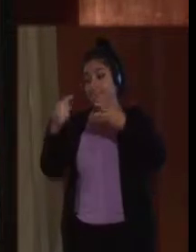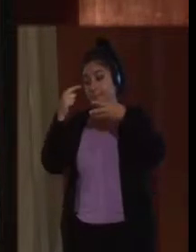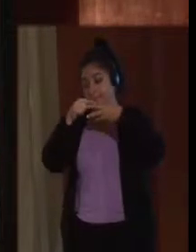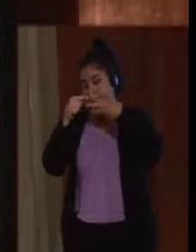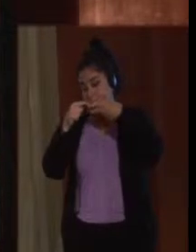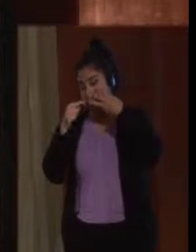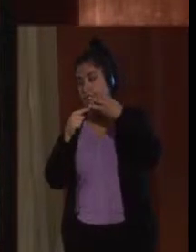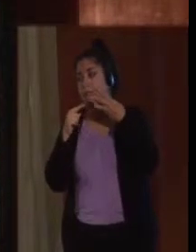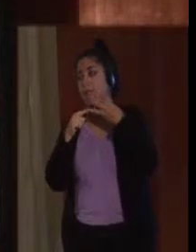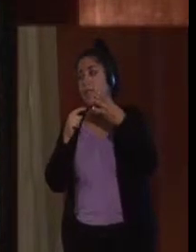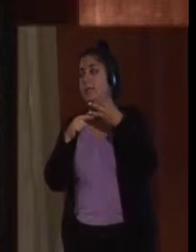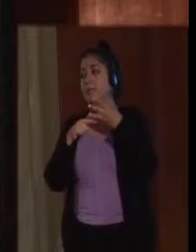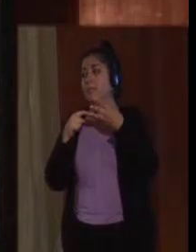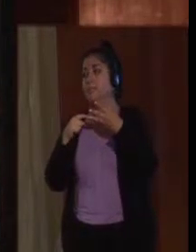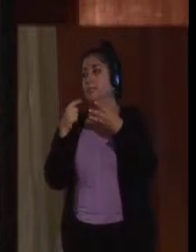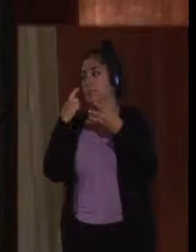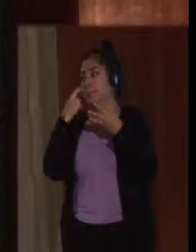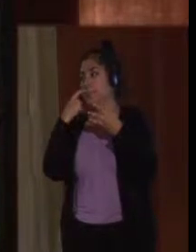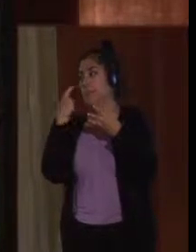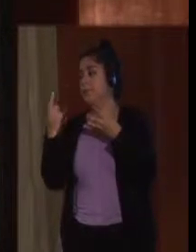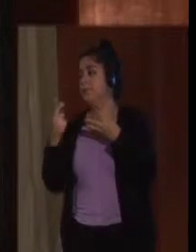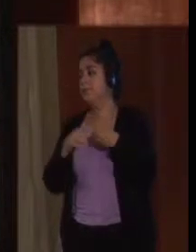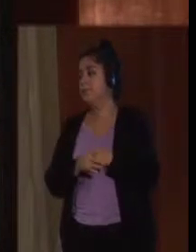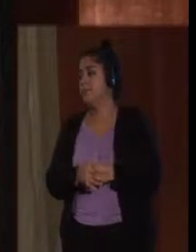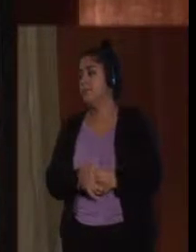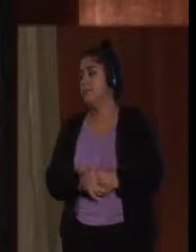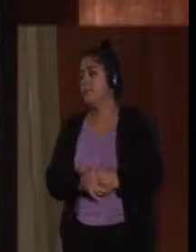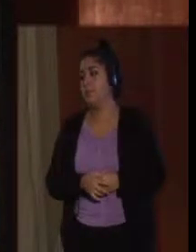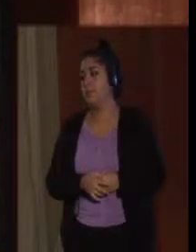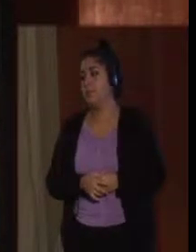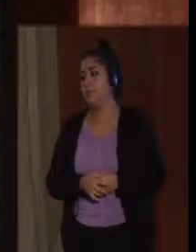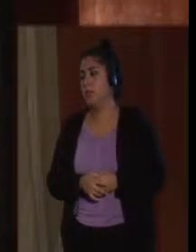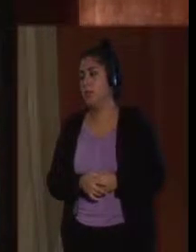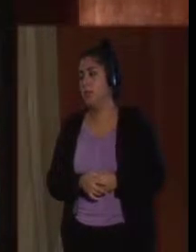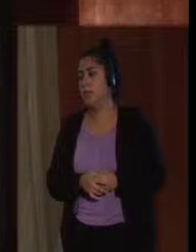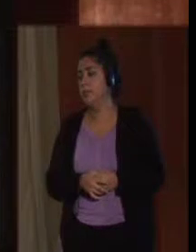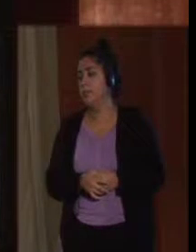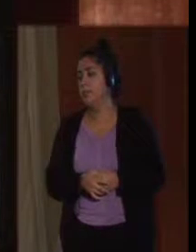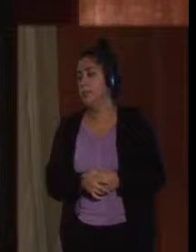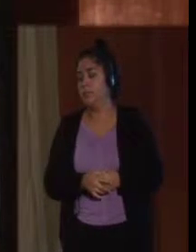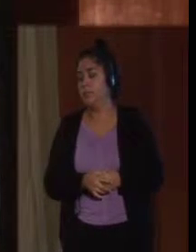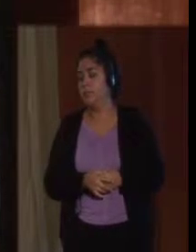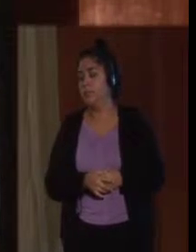inversión pública. Esto tiene como base fundamental